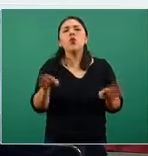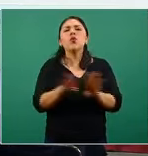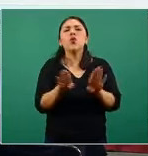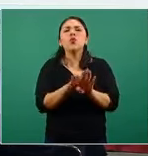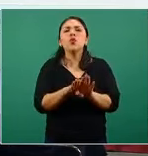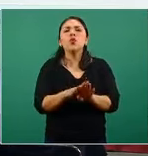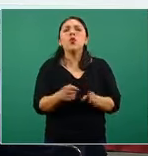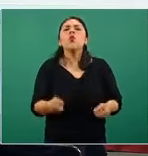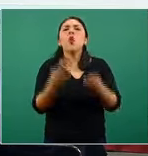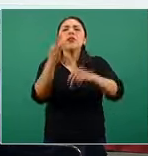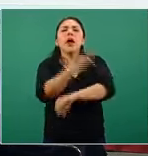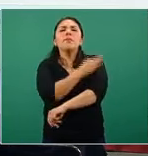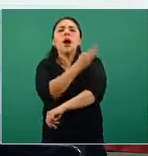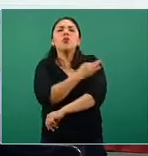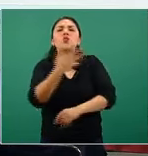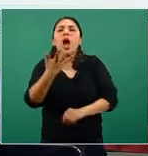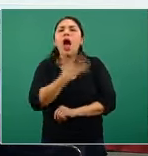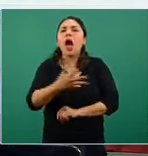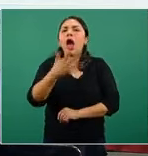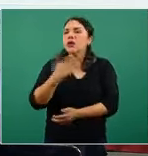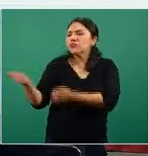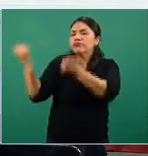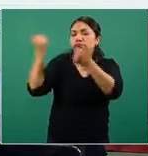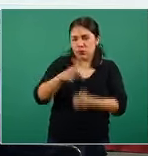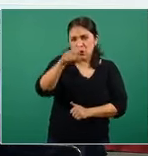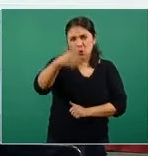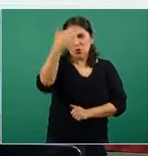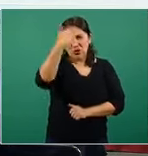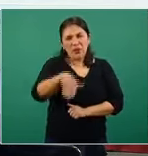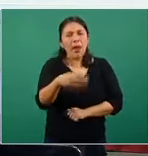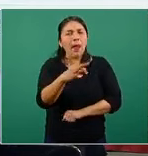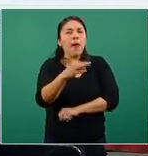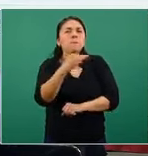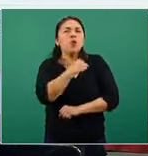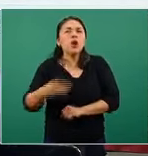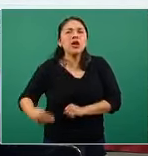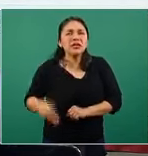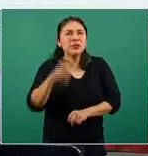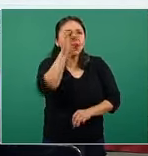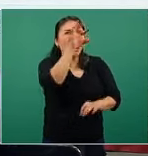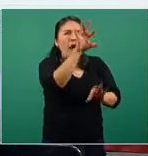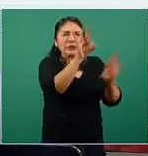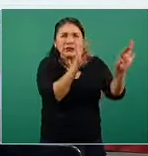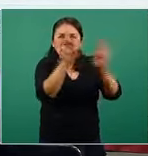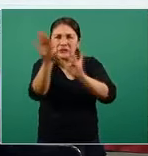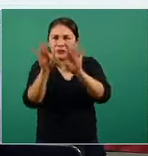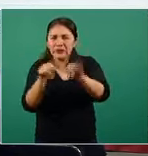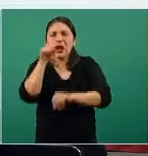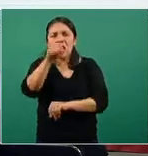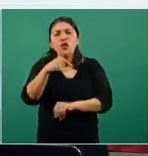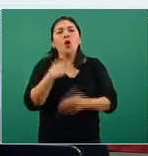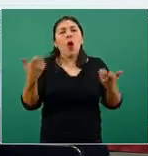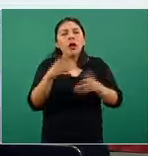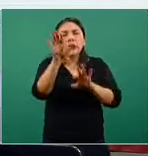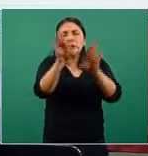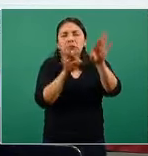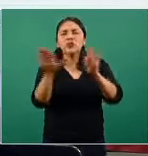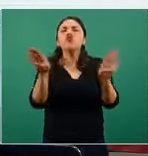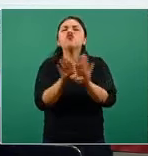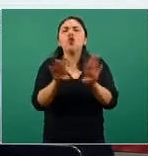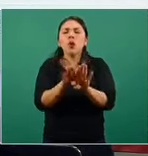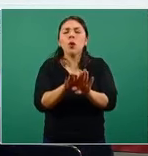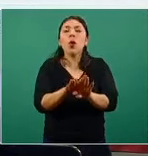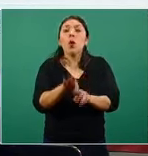de vacunas disponibles. Como ustedes saben, los municipios que se seleccionaron se fueron seleccionando en la medida que